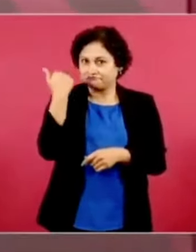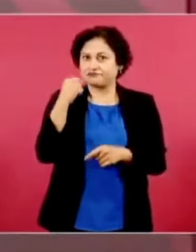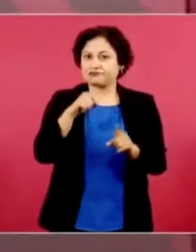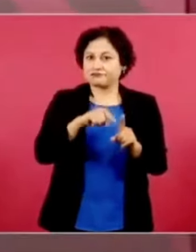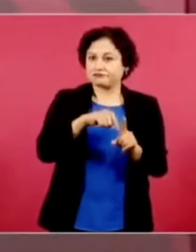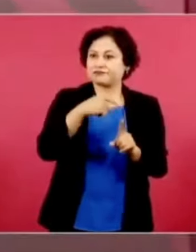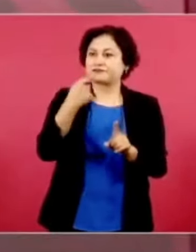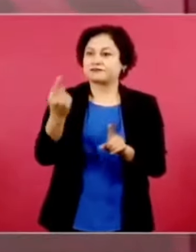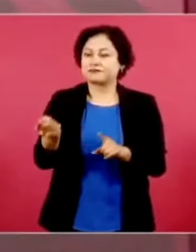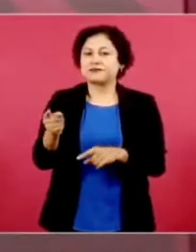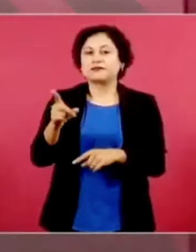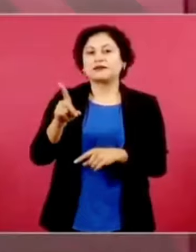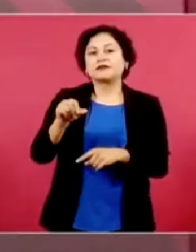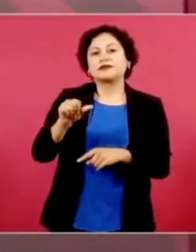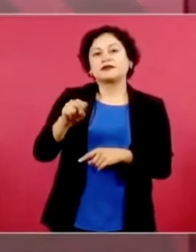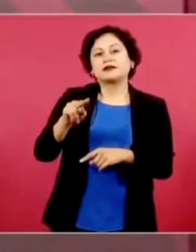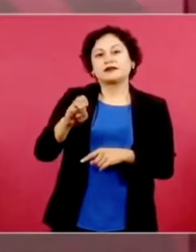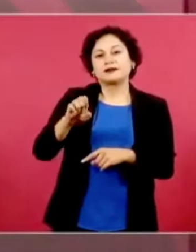Daniel Azar,